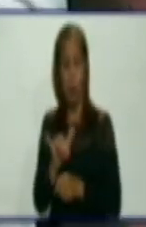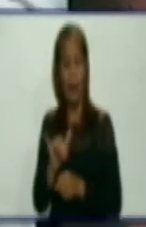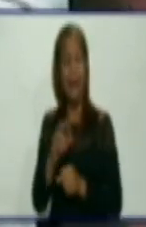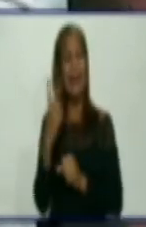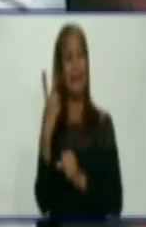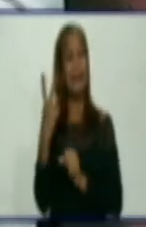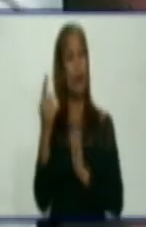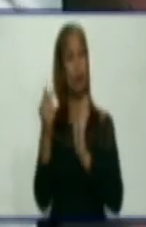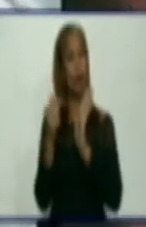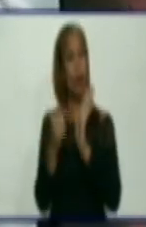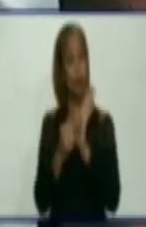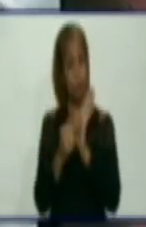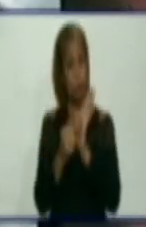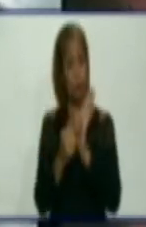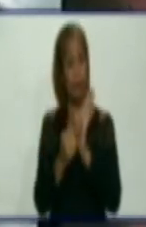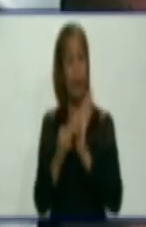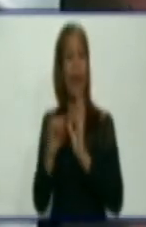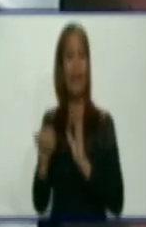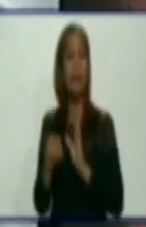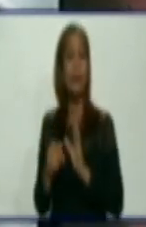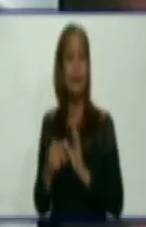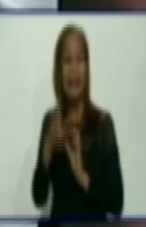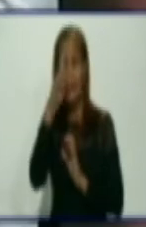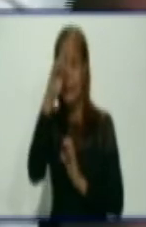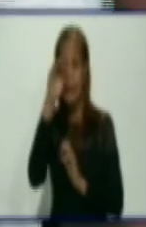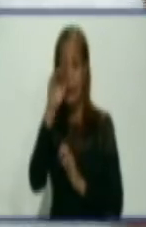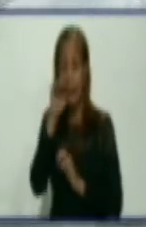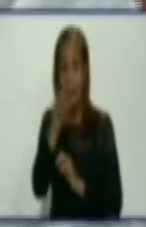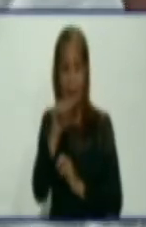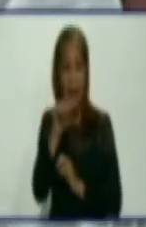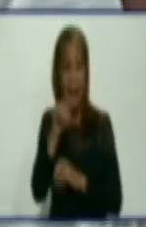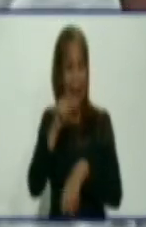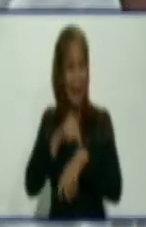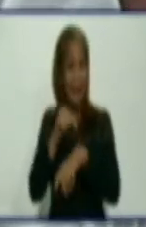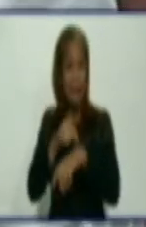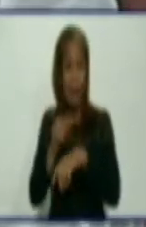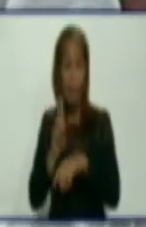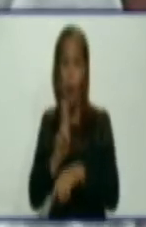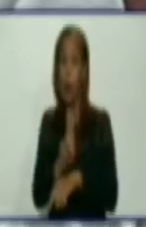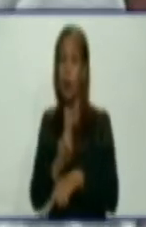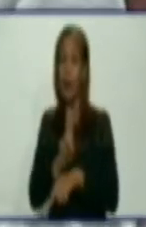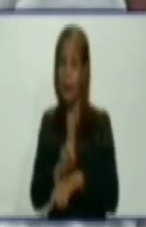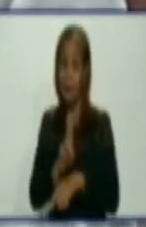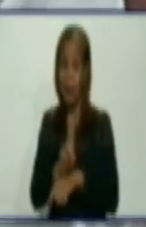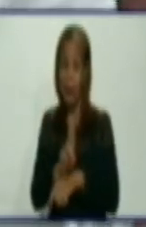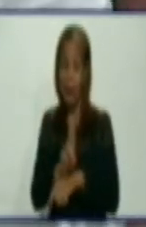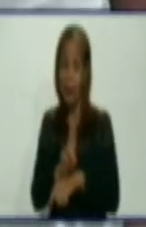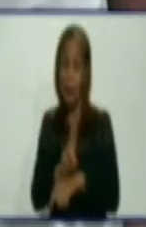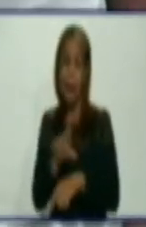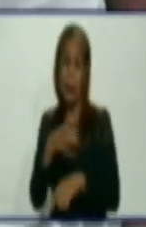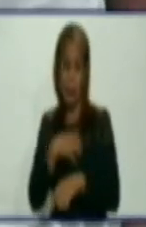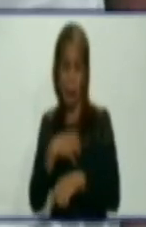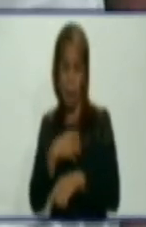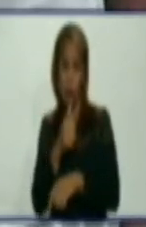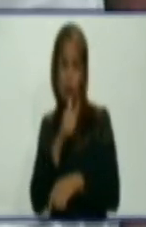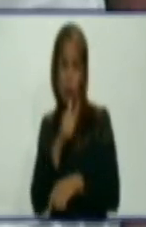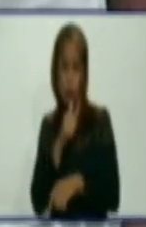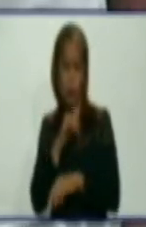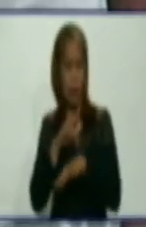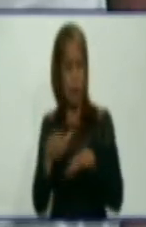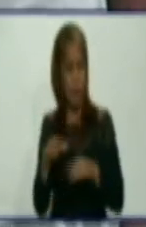es ingresar en el tiempo más corto posible las personas que encontramos sospechosas o que las